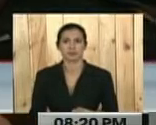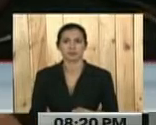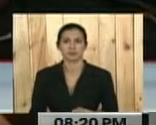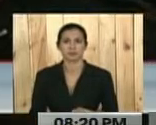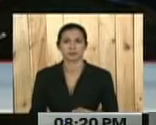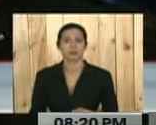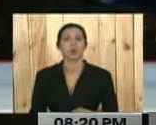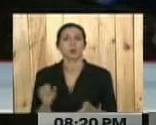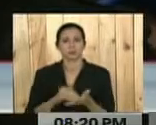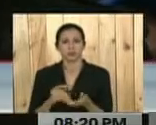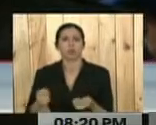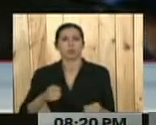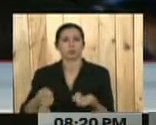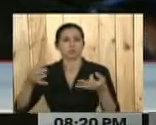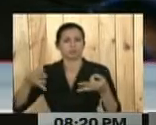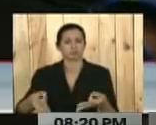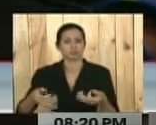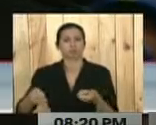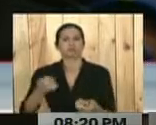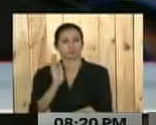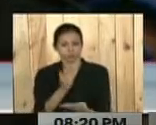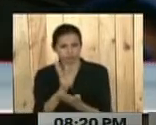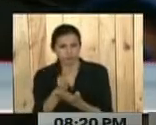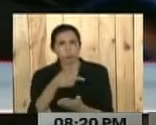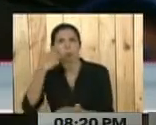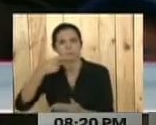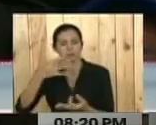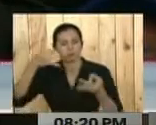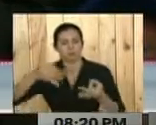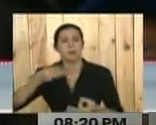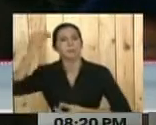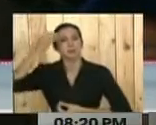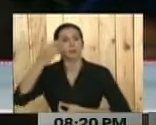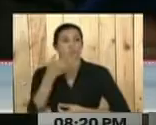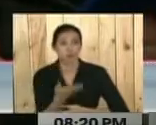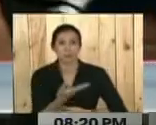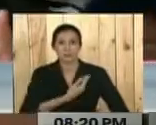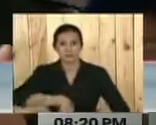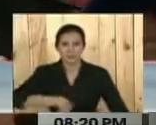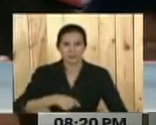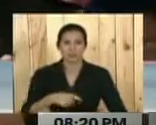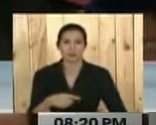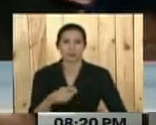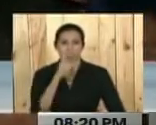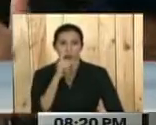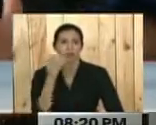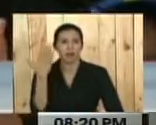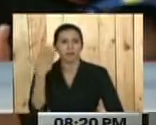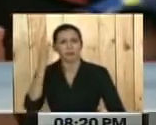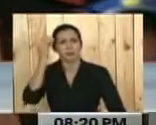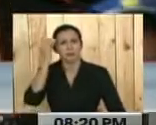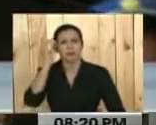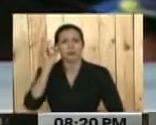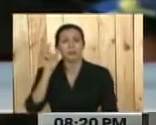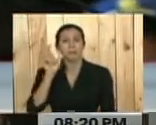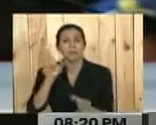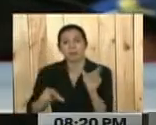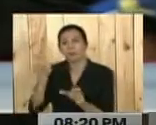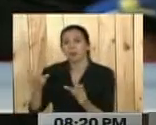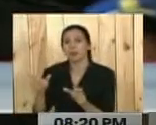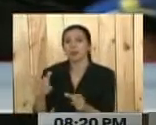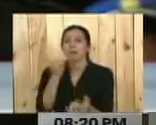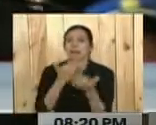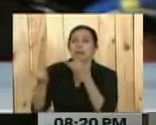la rienda correcta, que es la política, el pensamiento. Usted ha logrado que quienes habían perdido la razón la recuperasen y